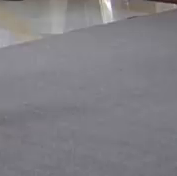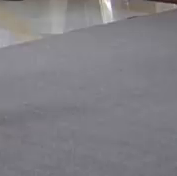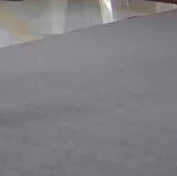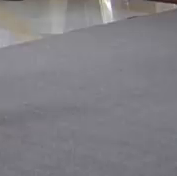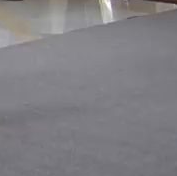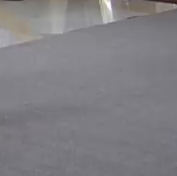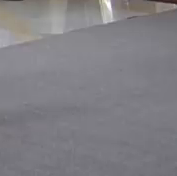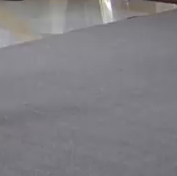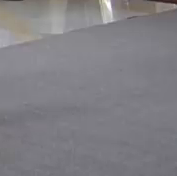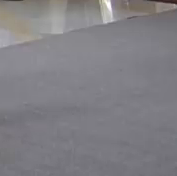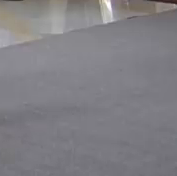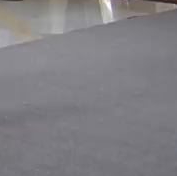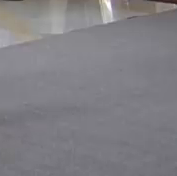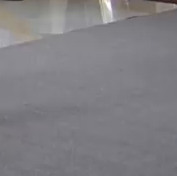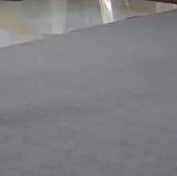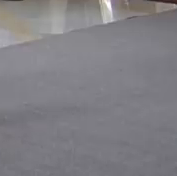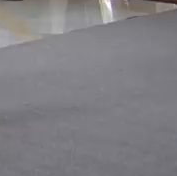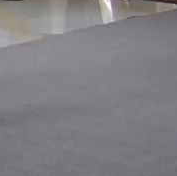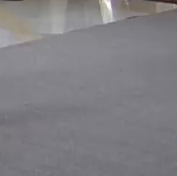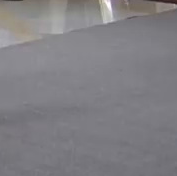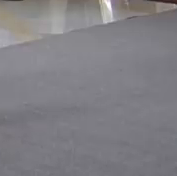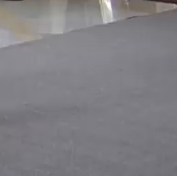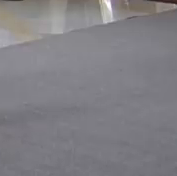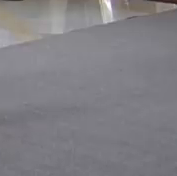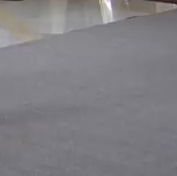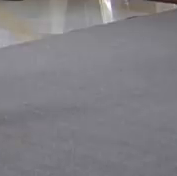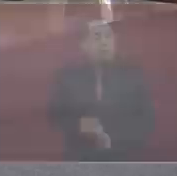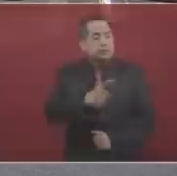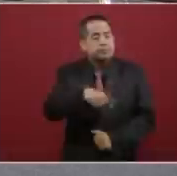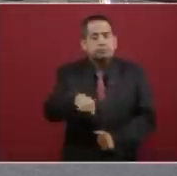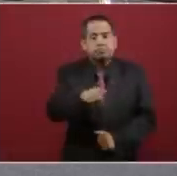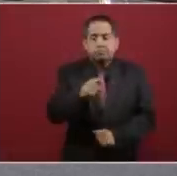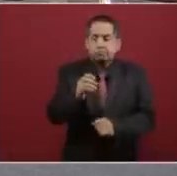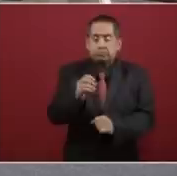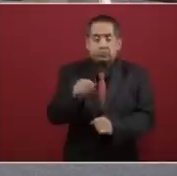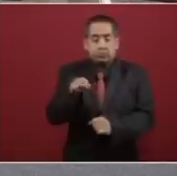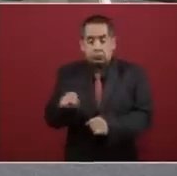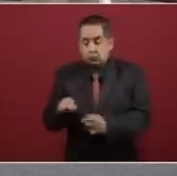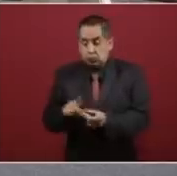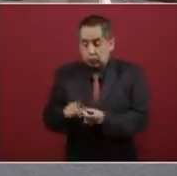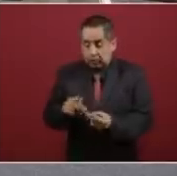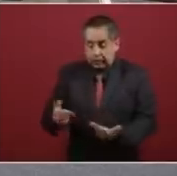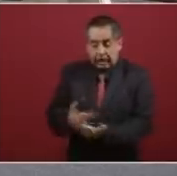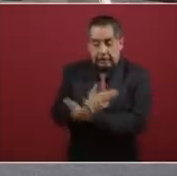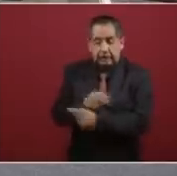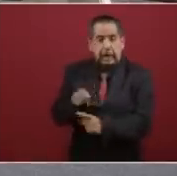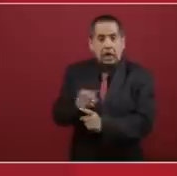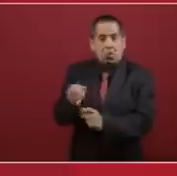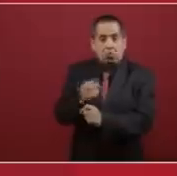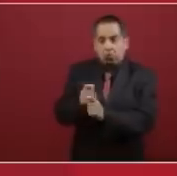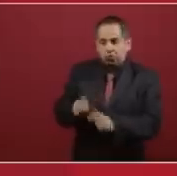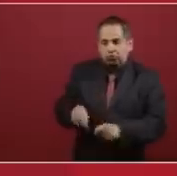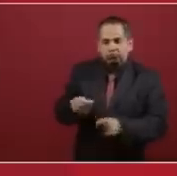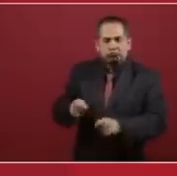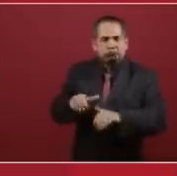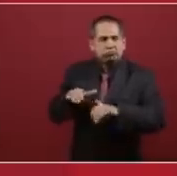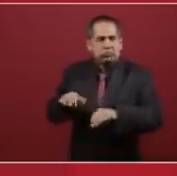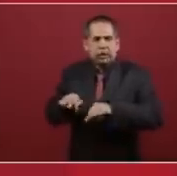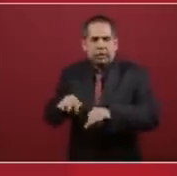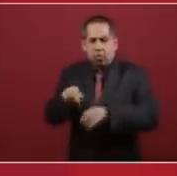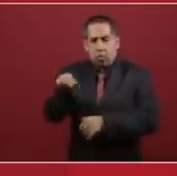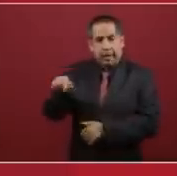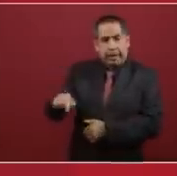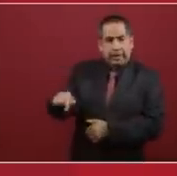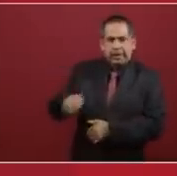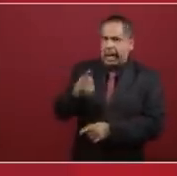dar oportunidad de trabajo a la gente en sus lugares de origen. Entonces, vamos a seguir insistiendo en